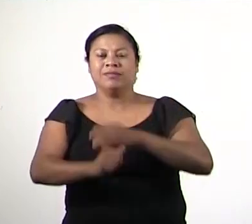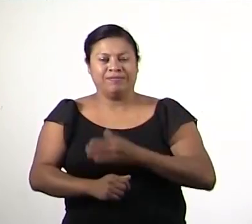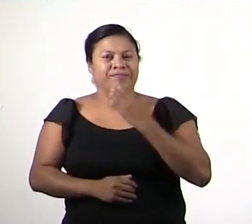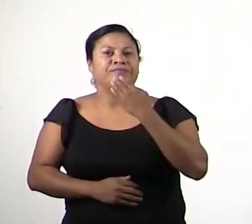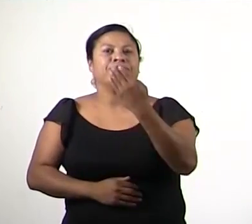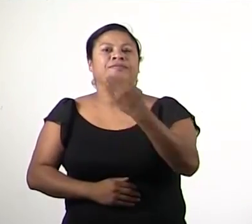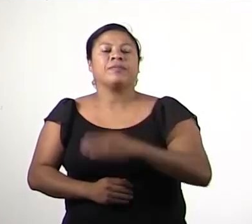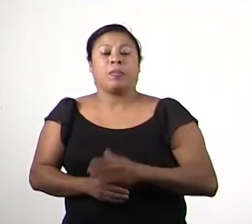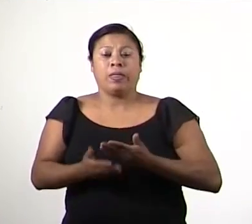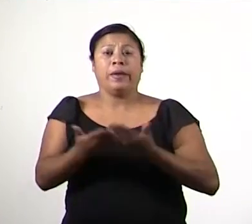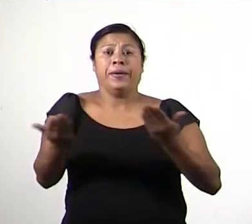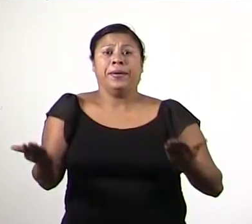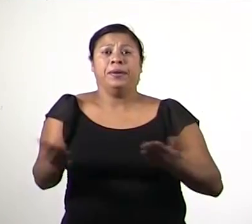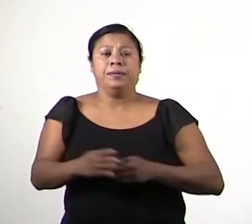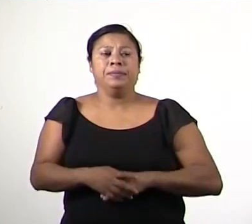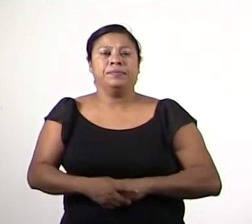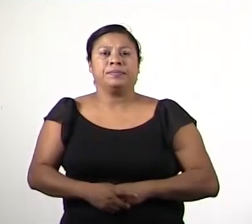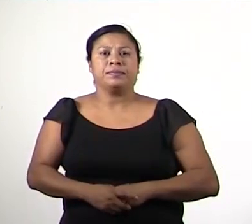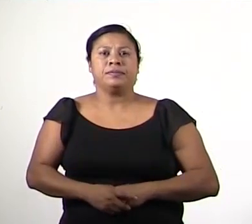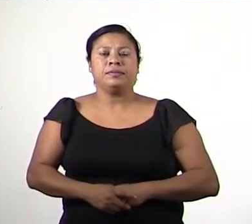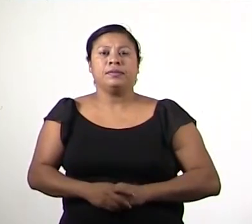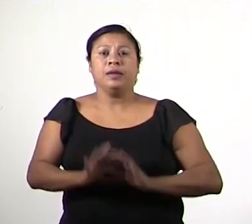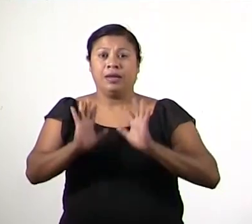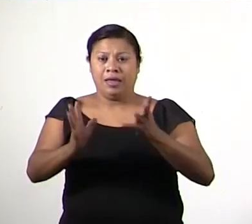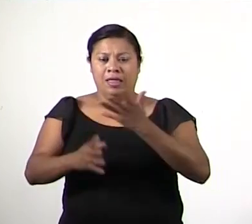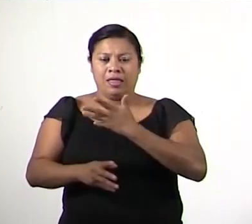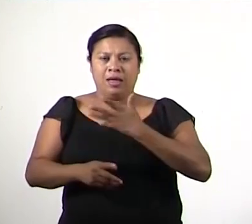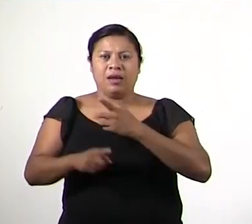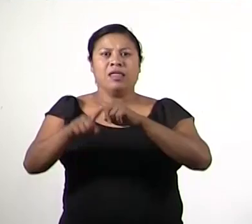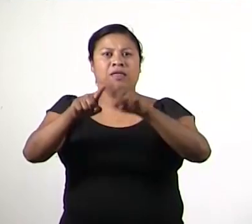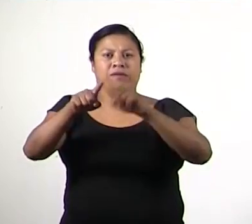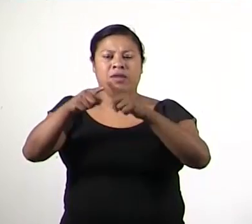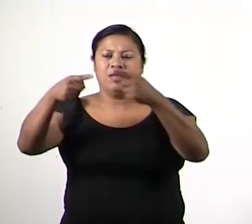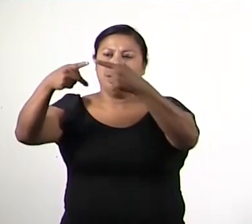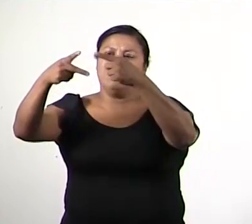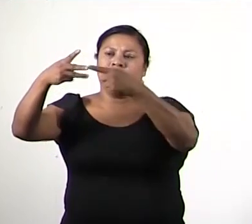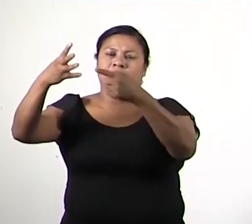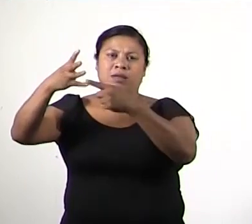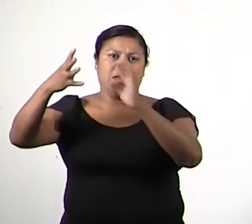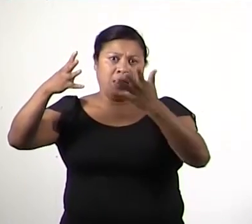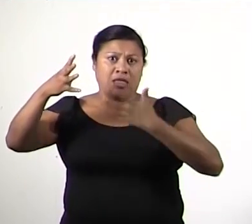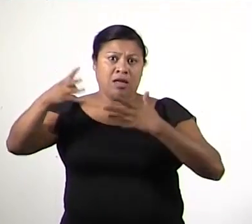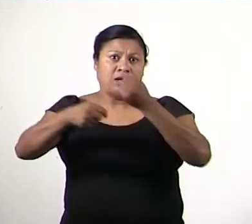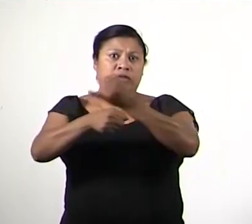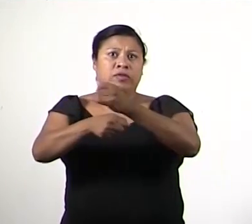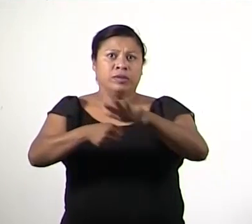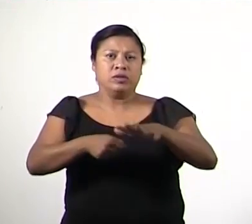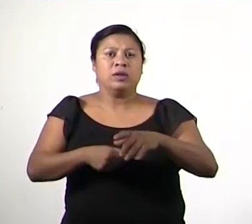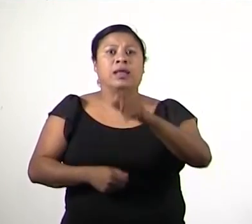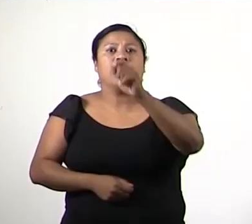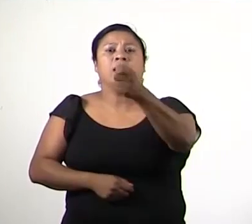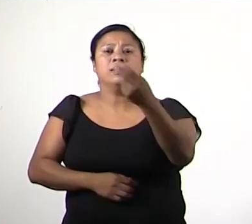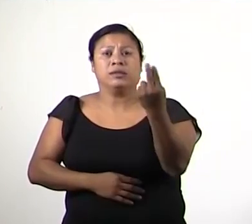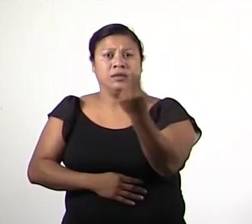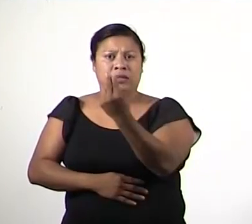Bien, ahora, ya teniendo esta información, es necesario